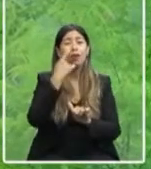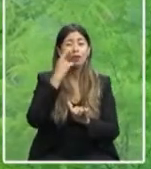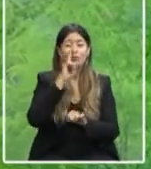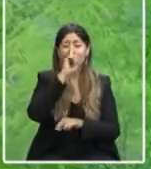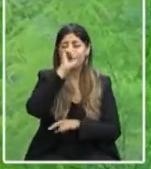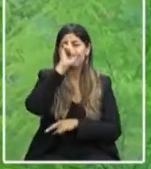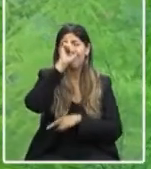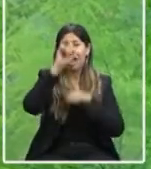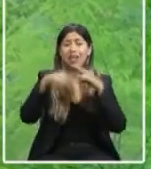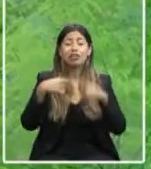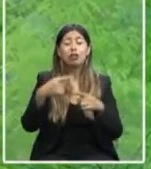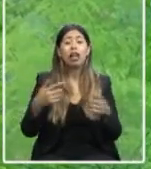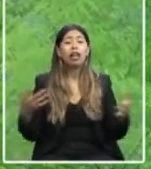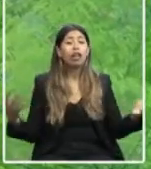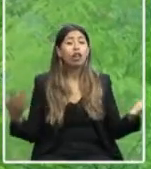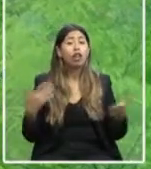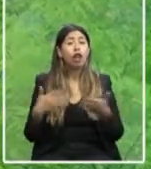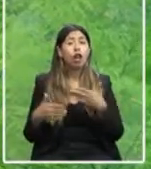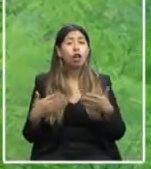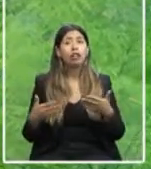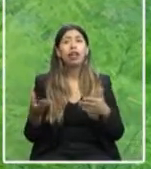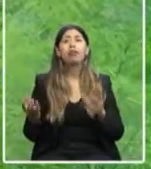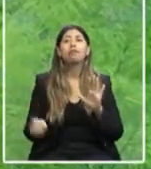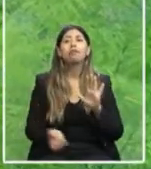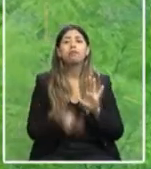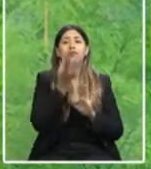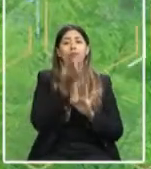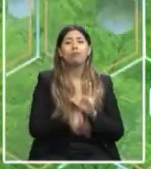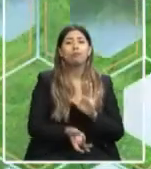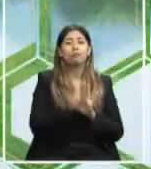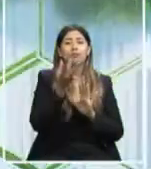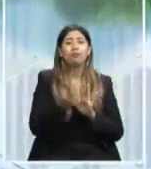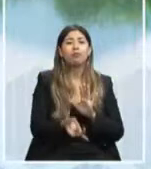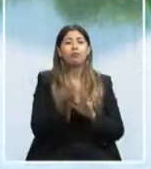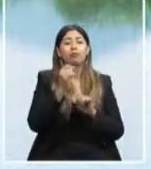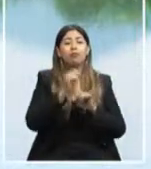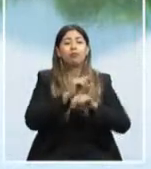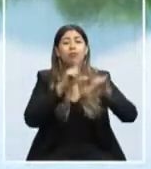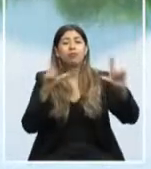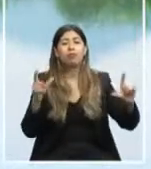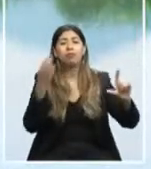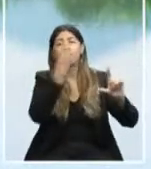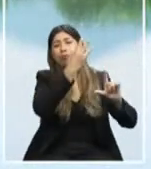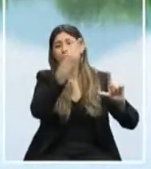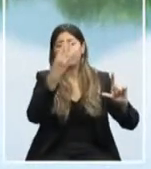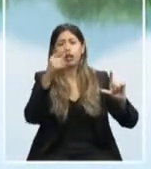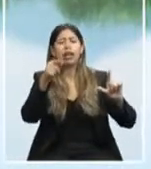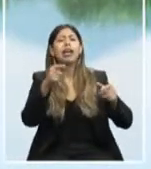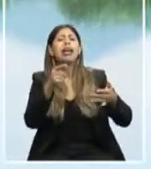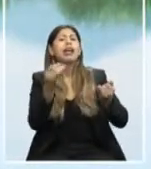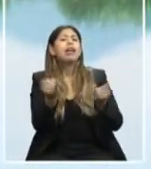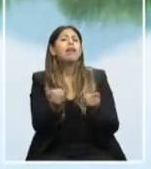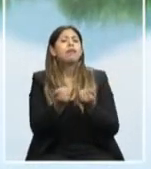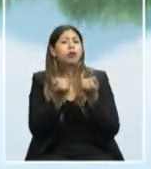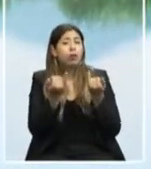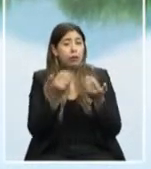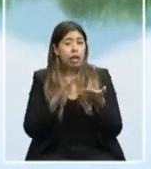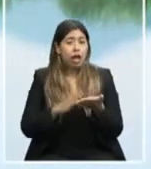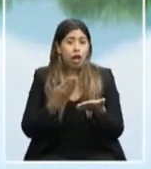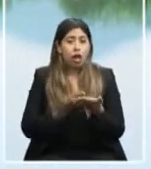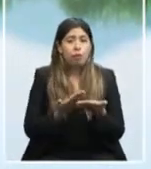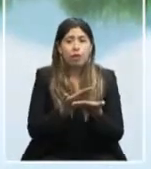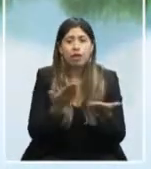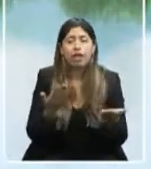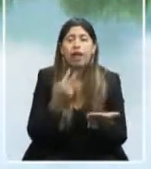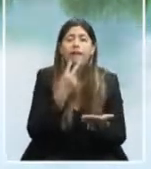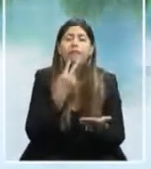que se reúnen en la plataforma para decirnos cómo está la situación de la vida en